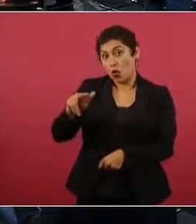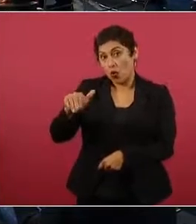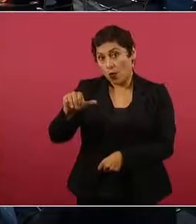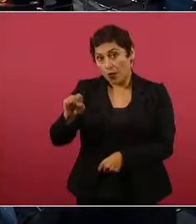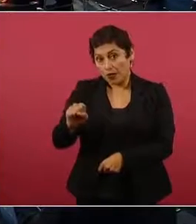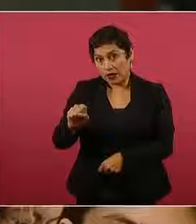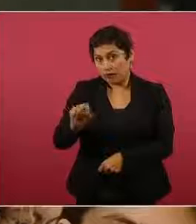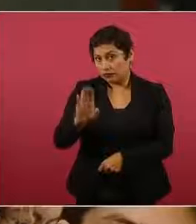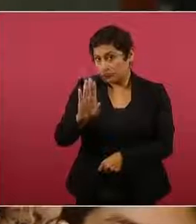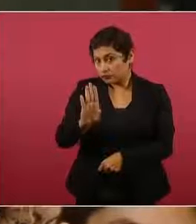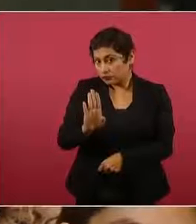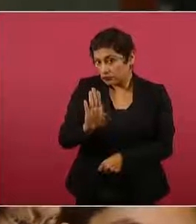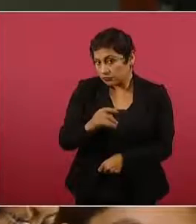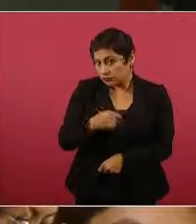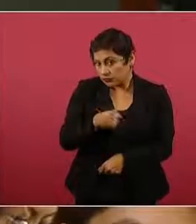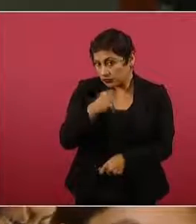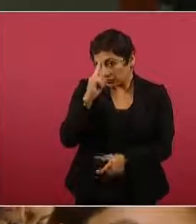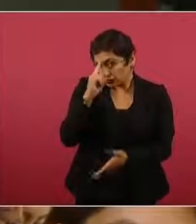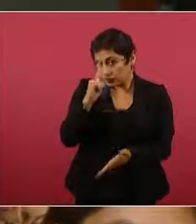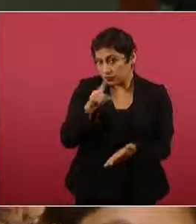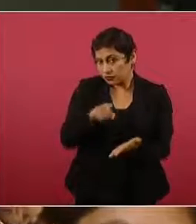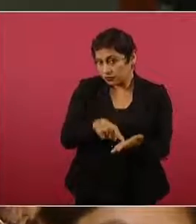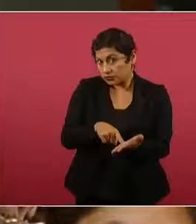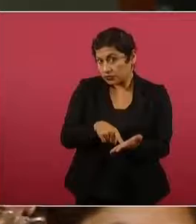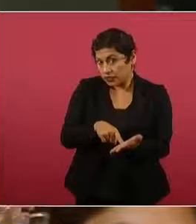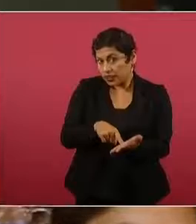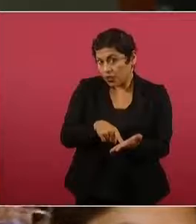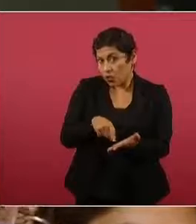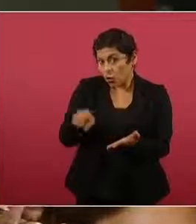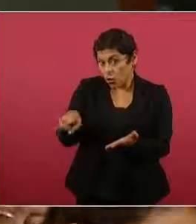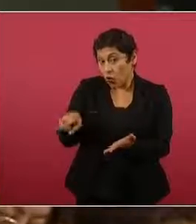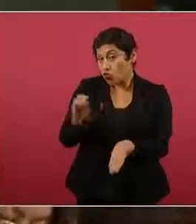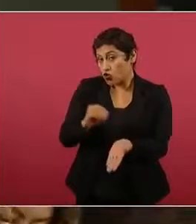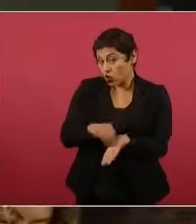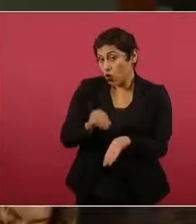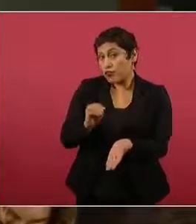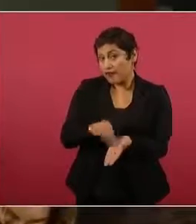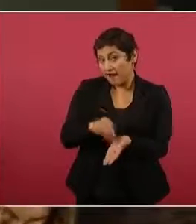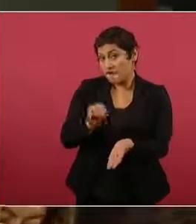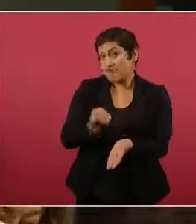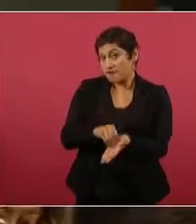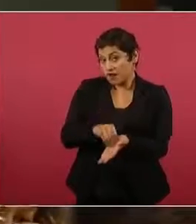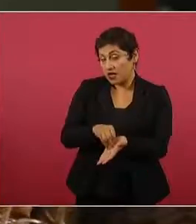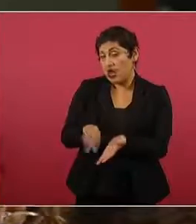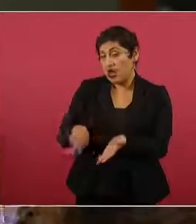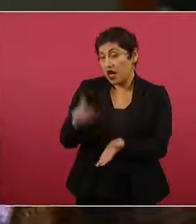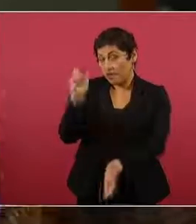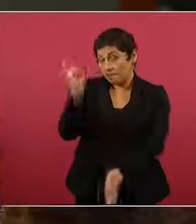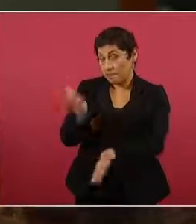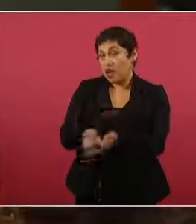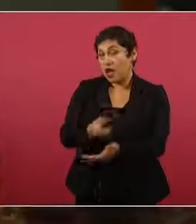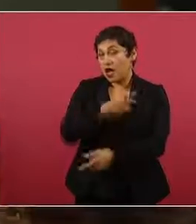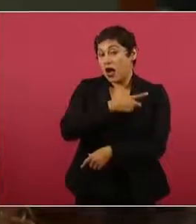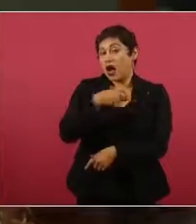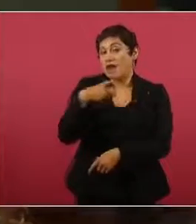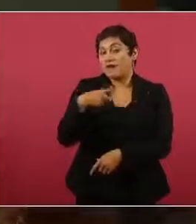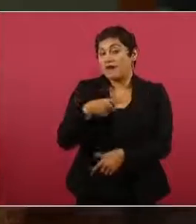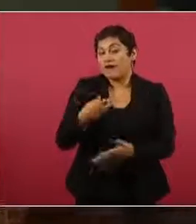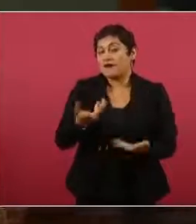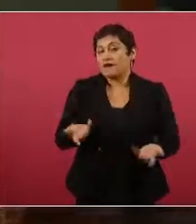me parece que sí sigue ese crédito si no se pudiera liquidar con parte